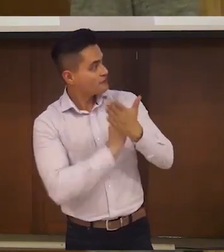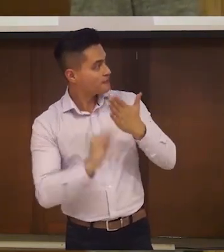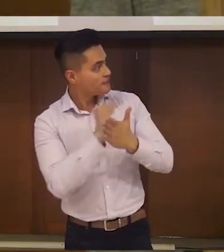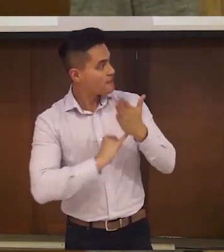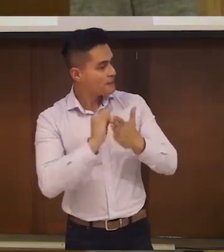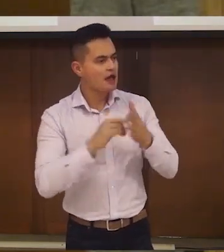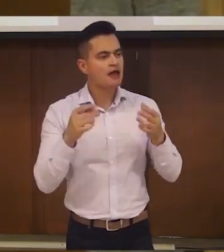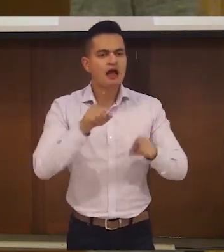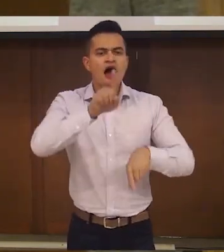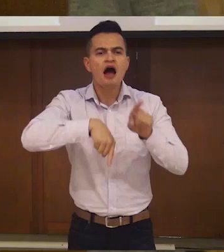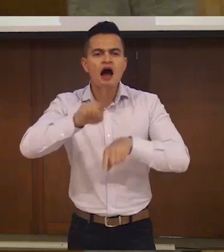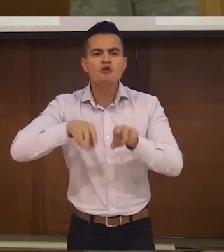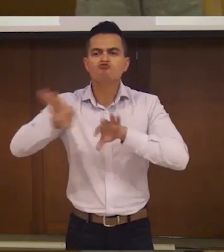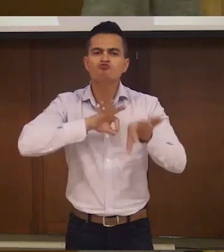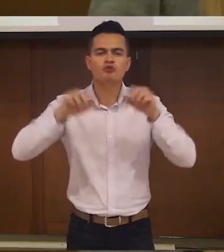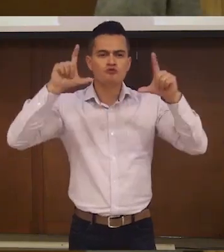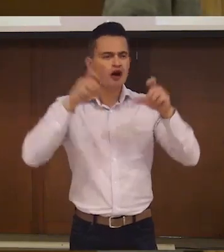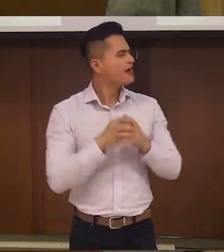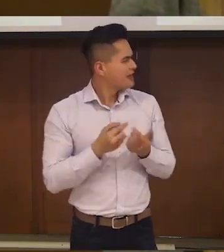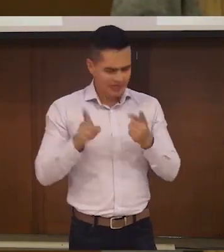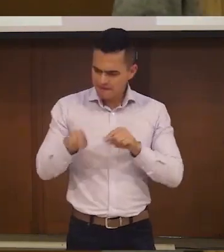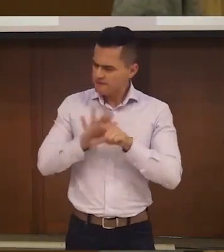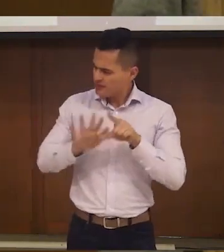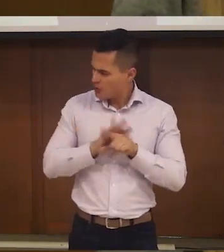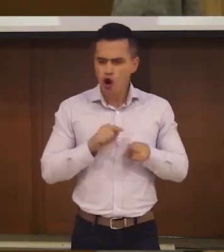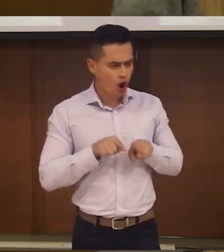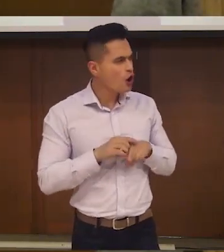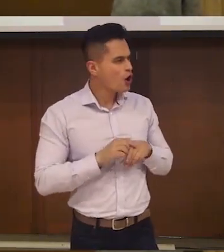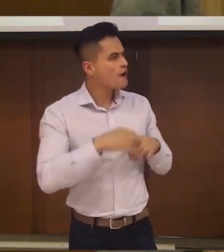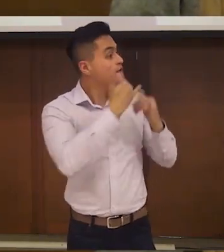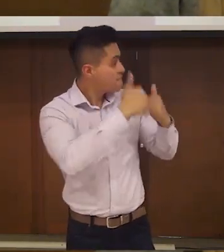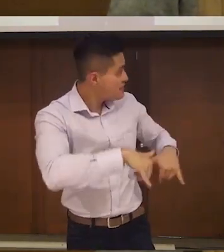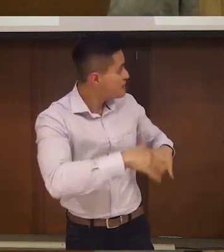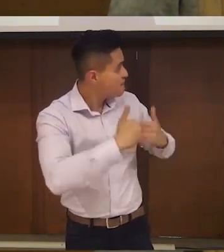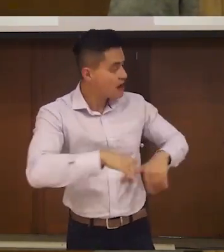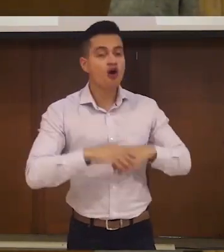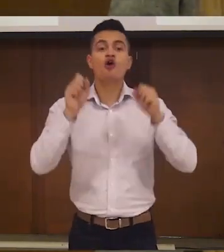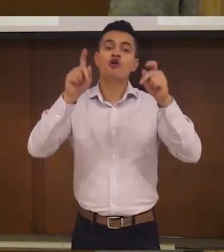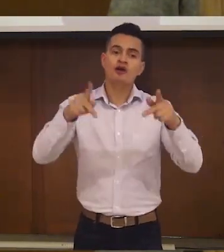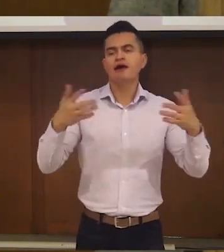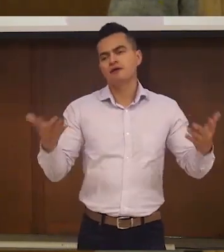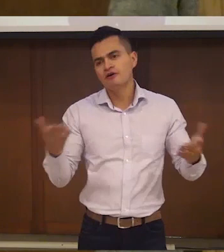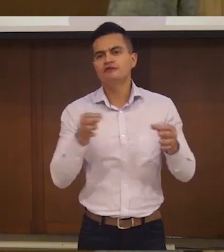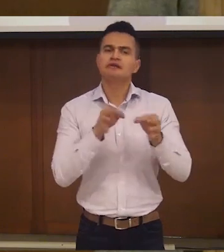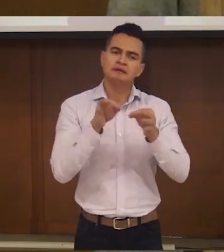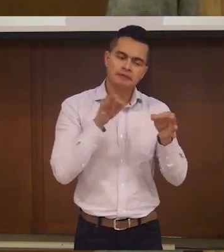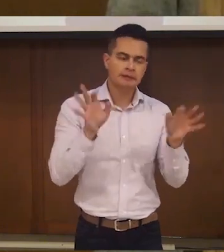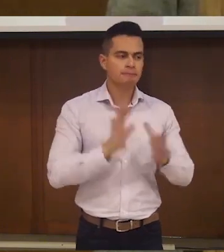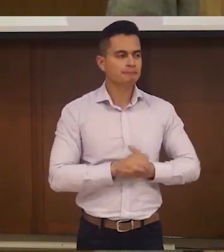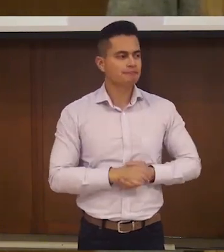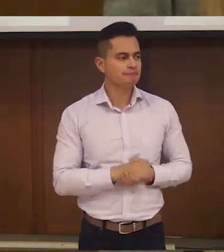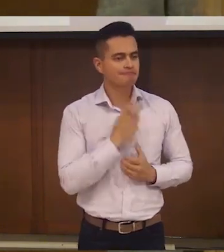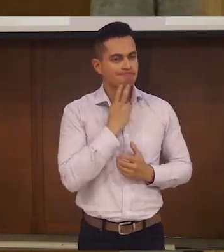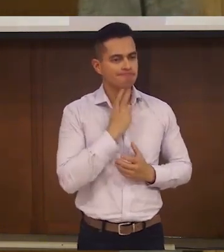estas. Yo había unos videitos, ¿no? Ah, están al final. Ah, bueno, y explicaré esto.